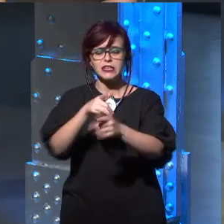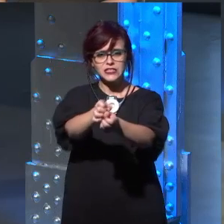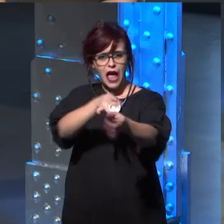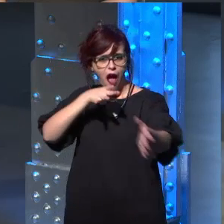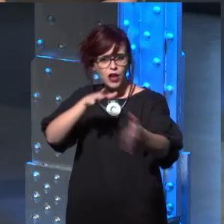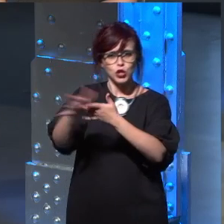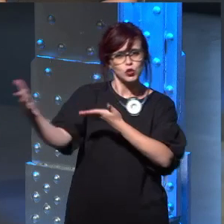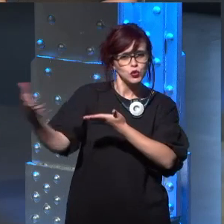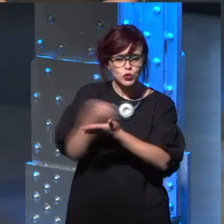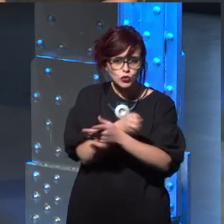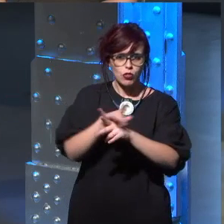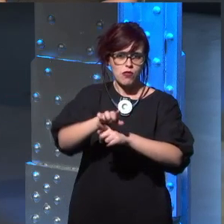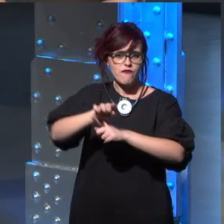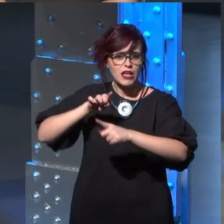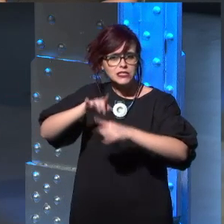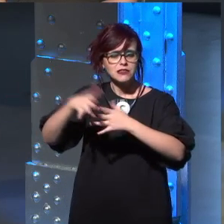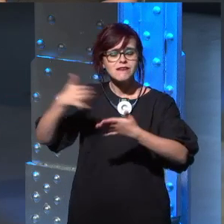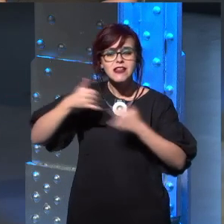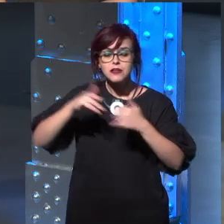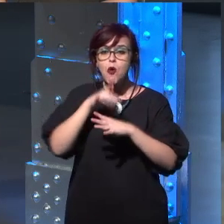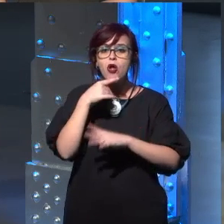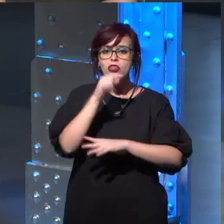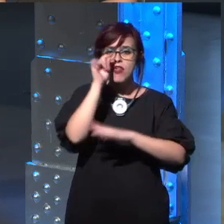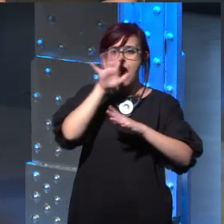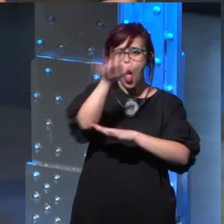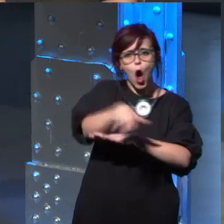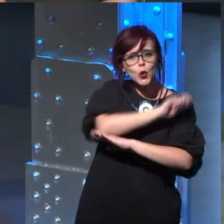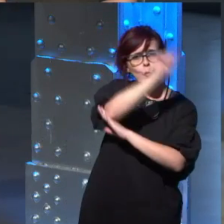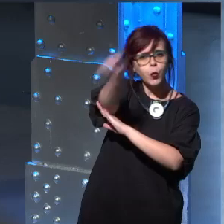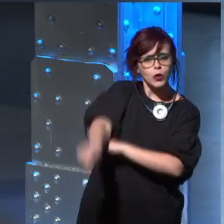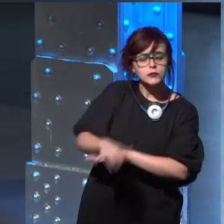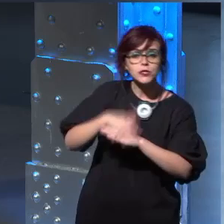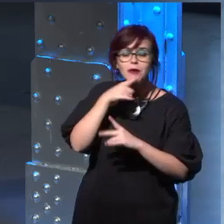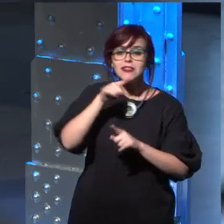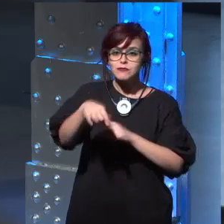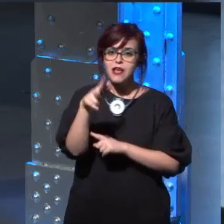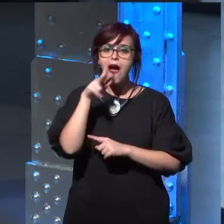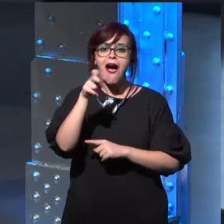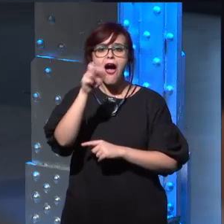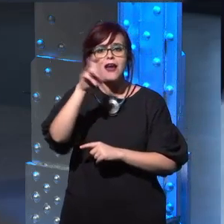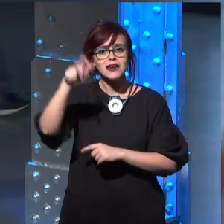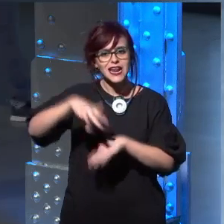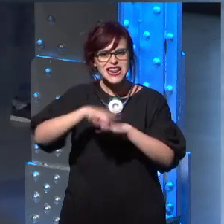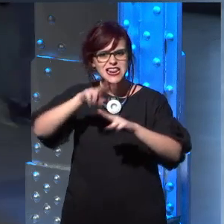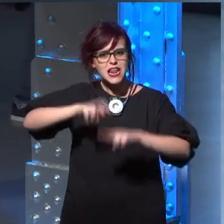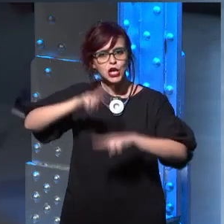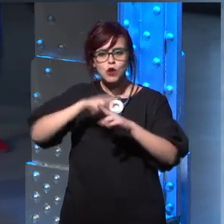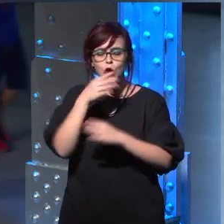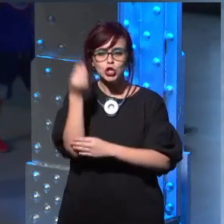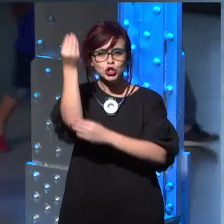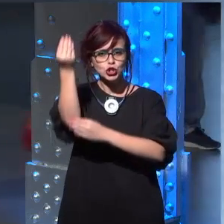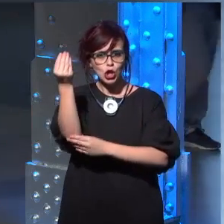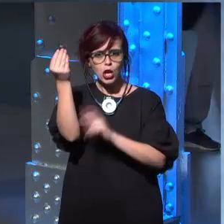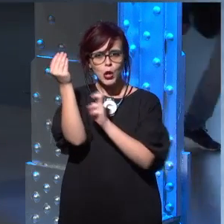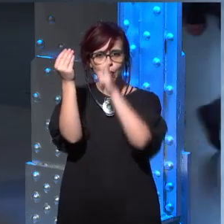Y prometió tierras y riquezas a quien derribara al dragón. Después, Harren el Negro se retiró a su torre, rodeado por la guardia de su